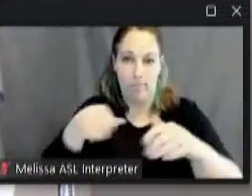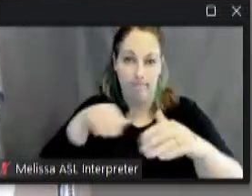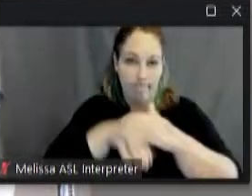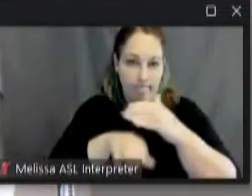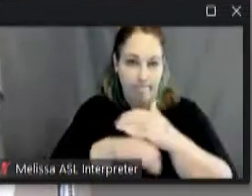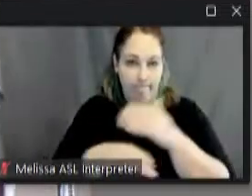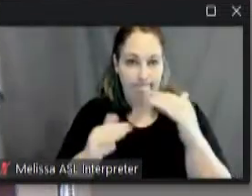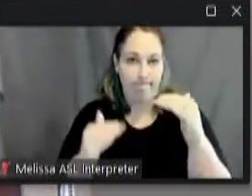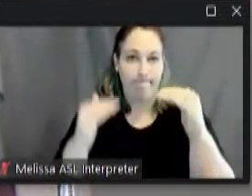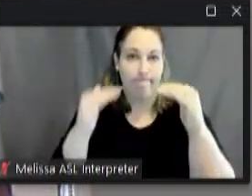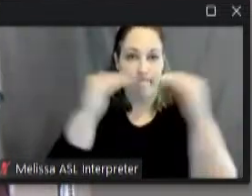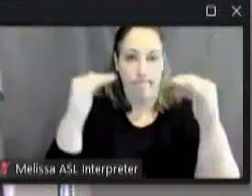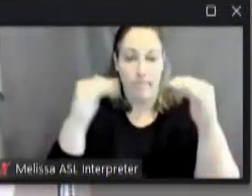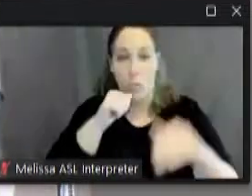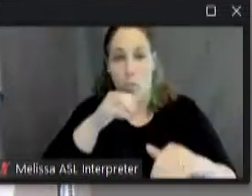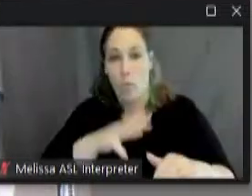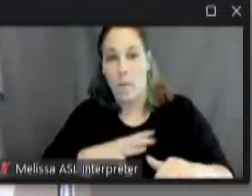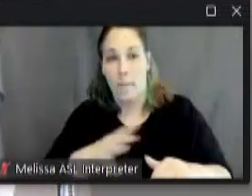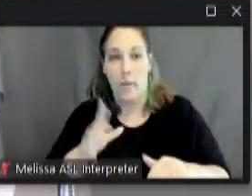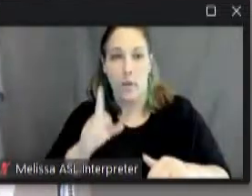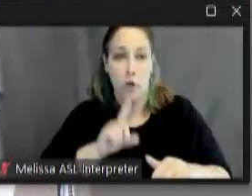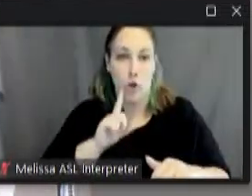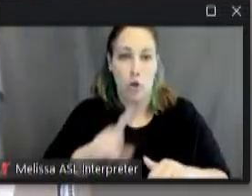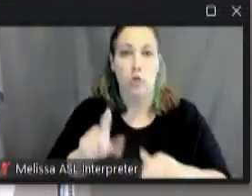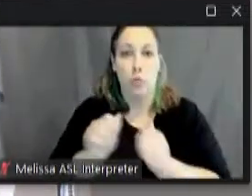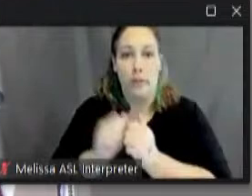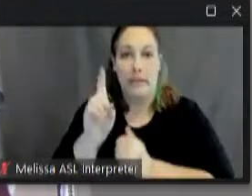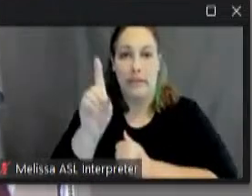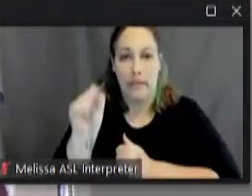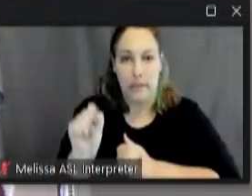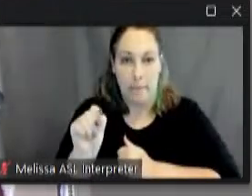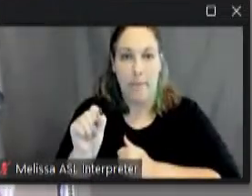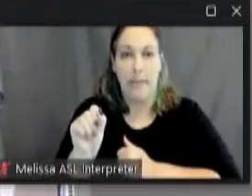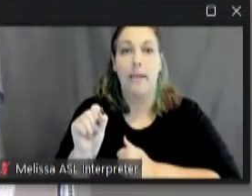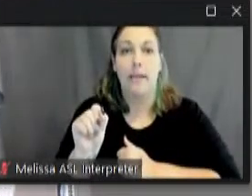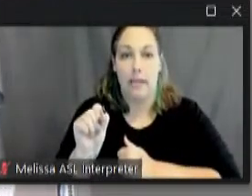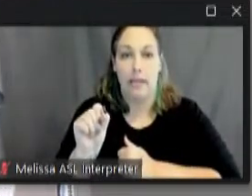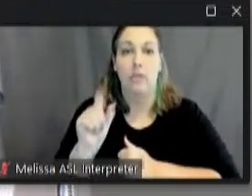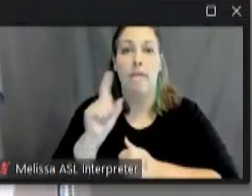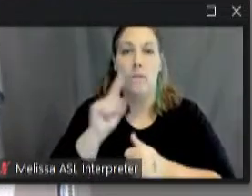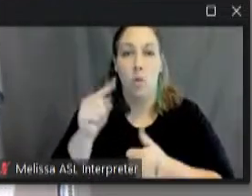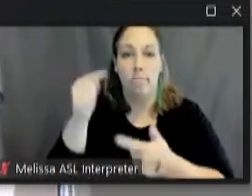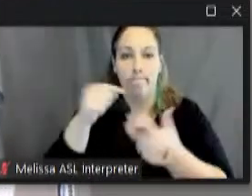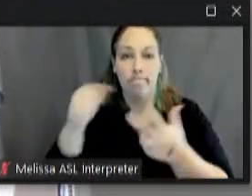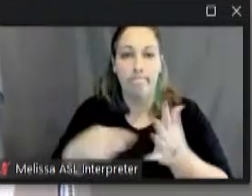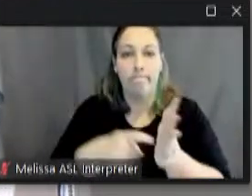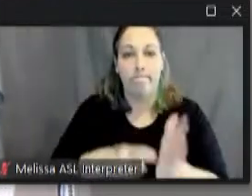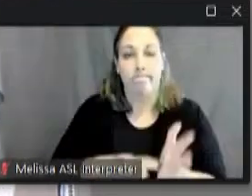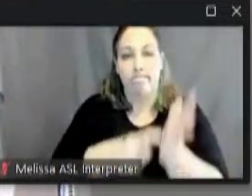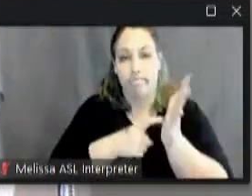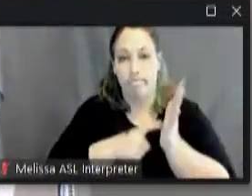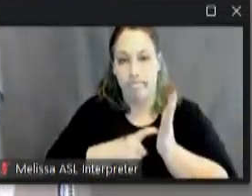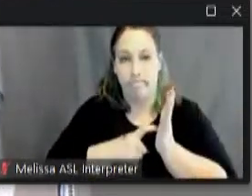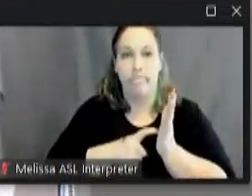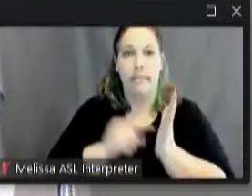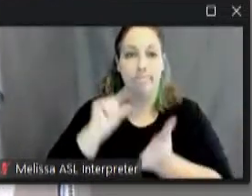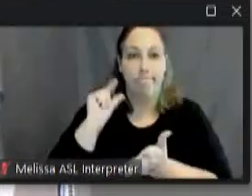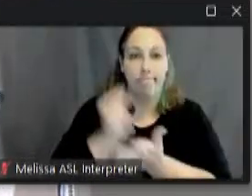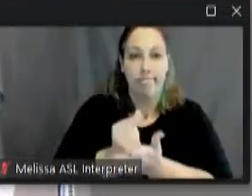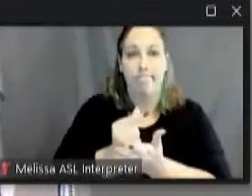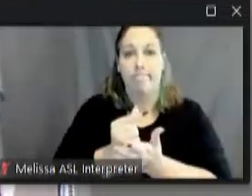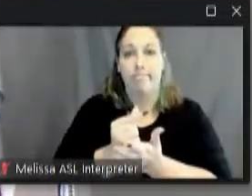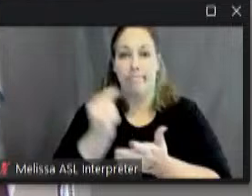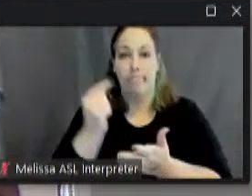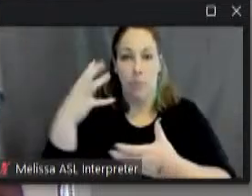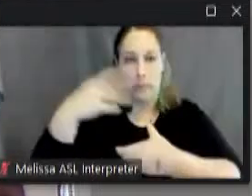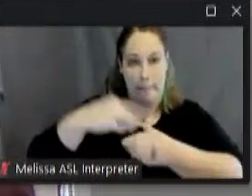intervención, garantizando la participación igualitaria en la toma de decisiones que afectan sus derechos sexuales y reproductivos.